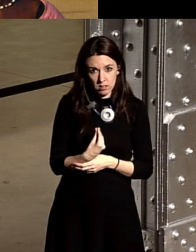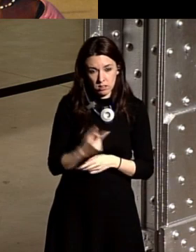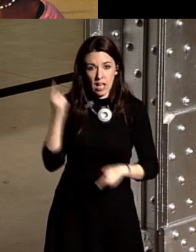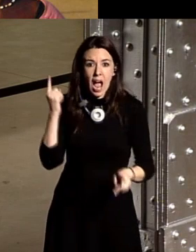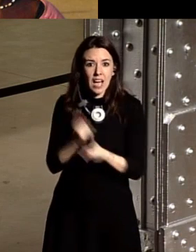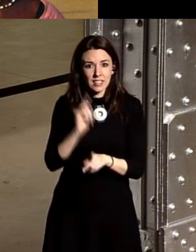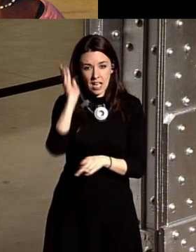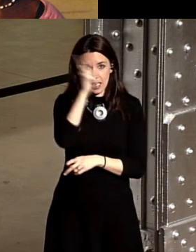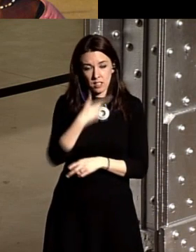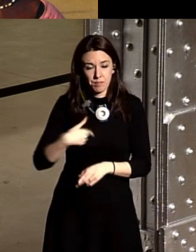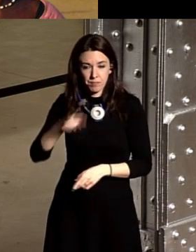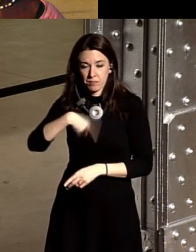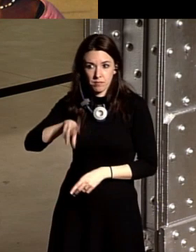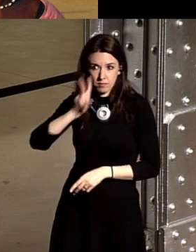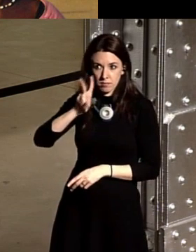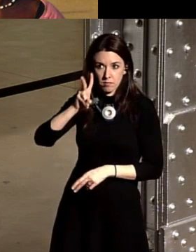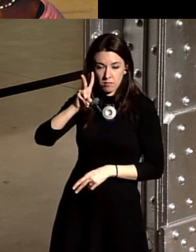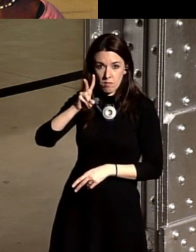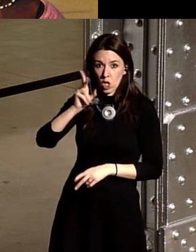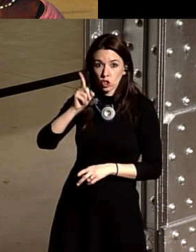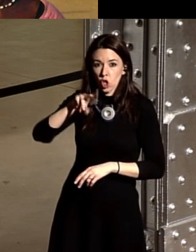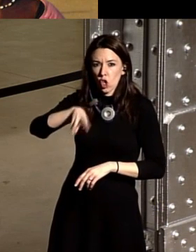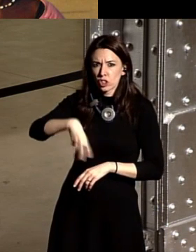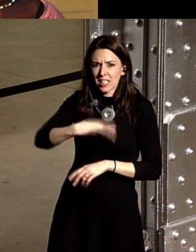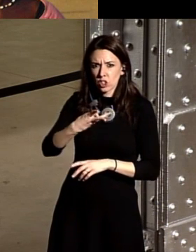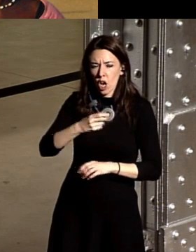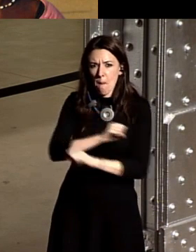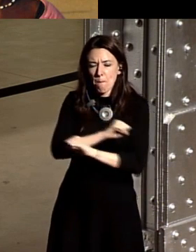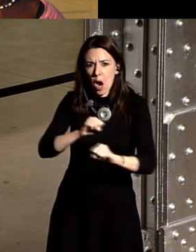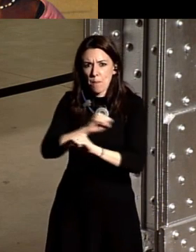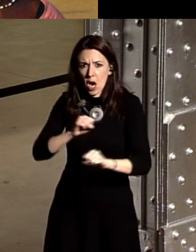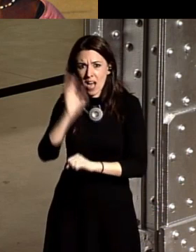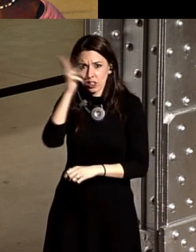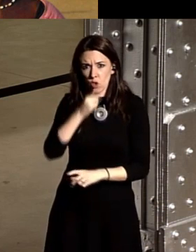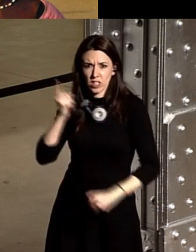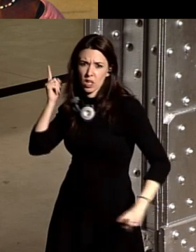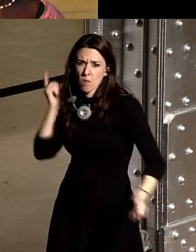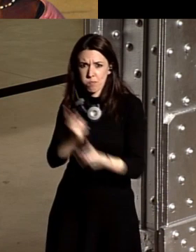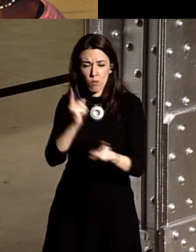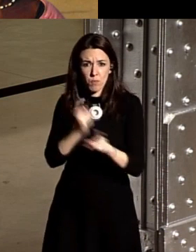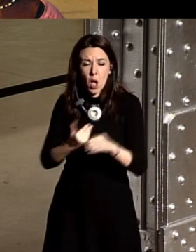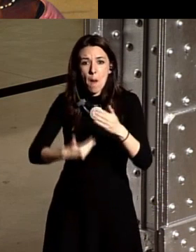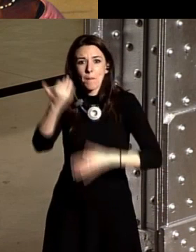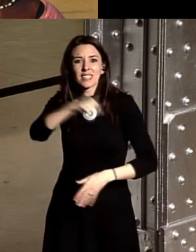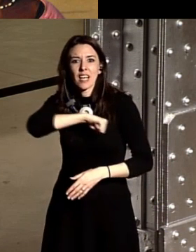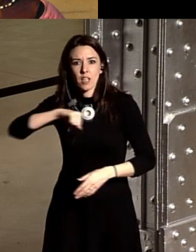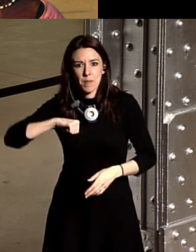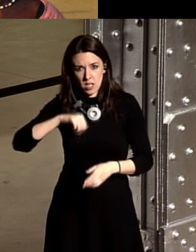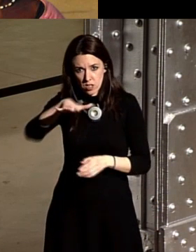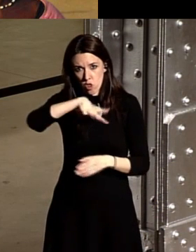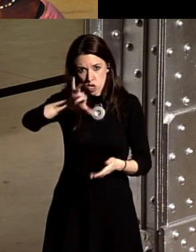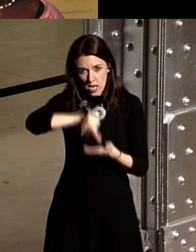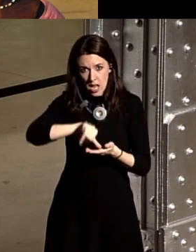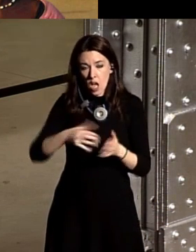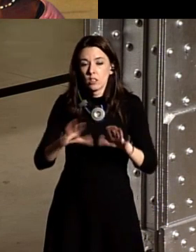que estábamos allí vimos como en el plazo de menos de 3 horas hubo 3 ataques estadounidenses a la prensa independiente en Irak, con en total